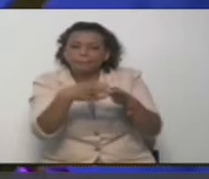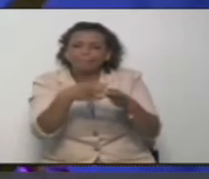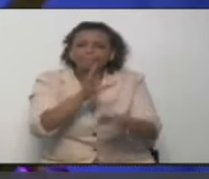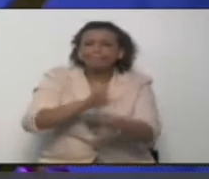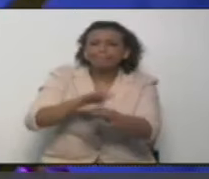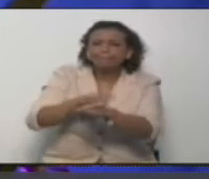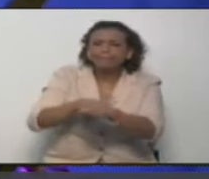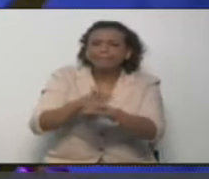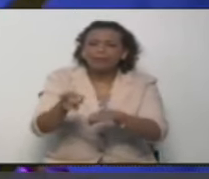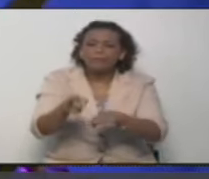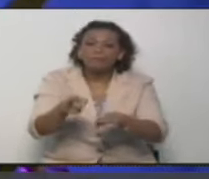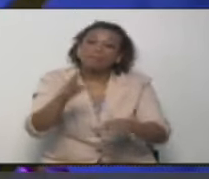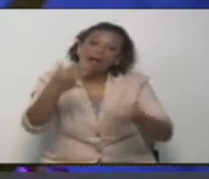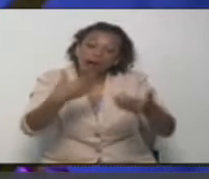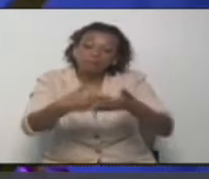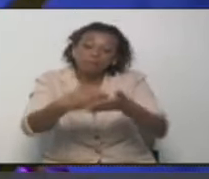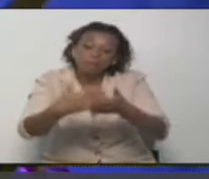fueron a apelar